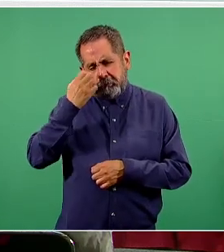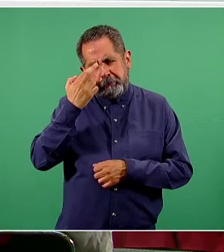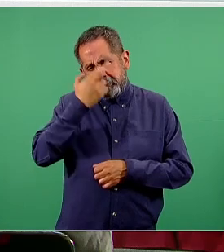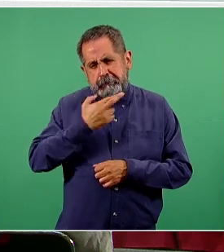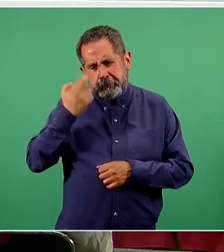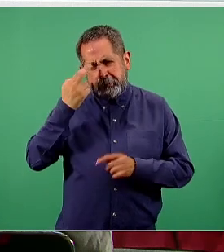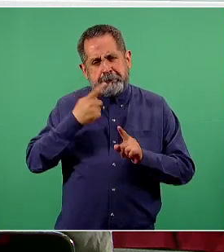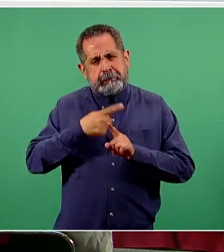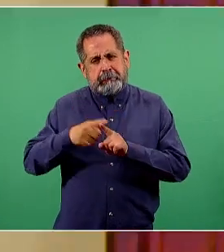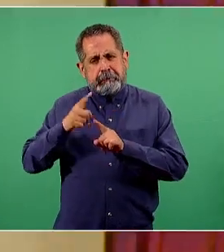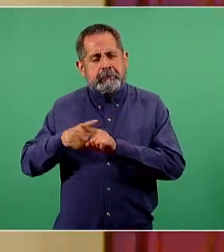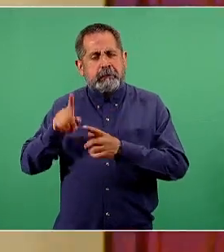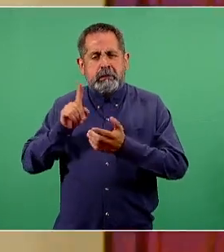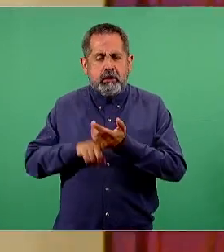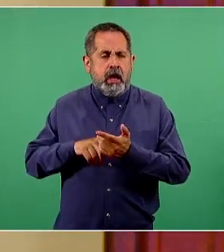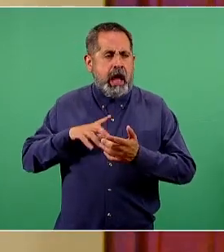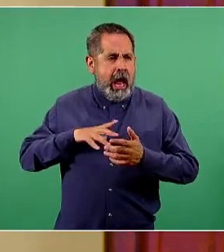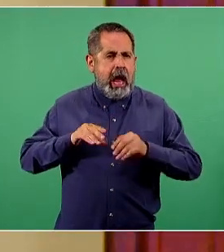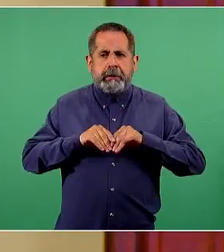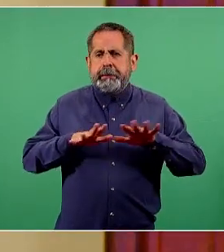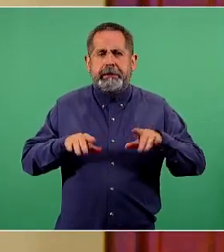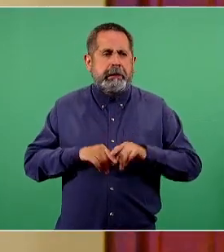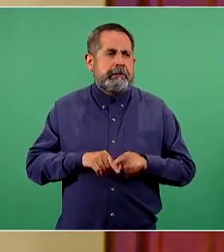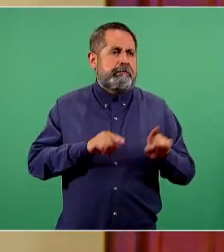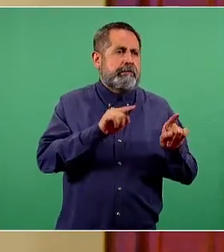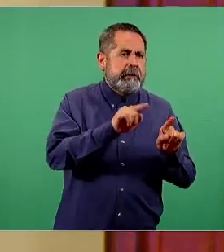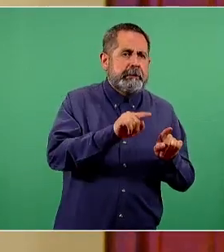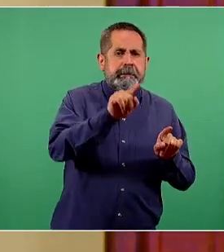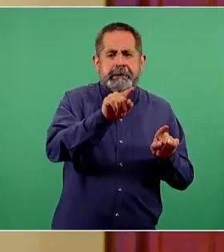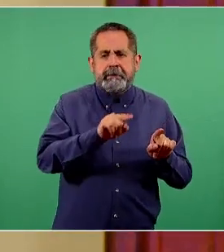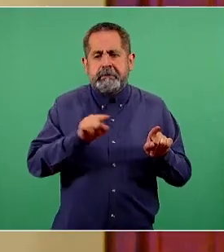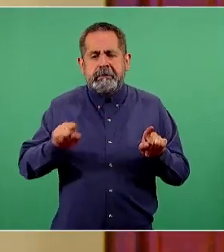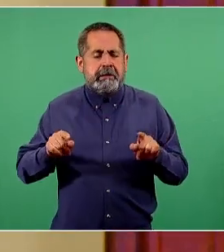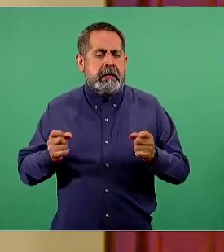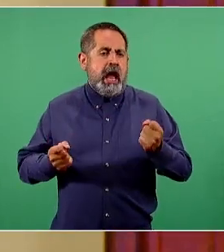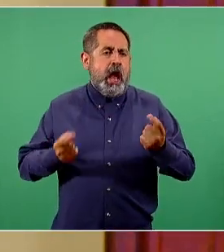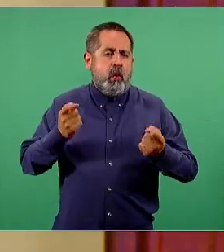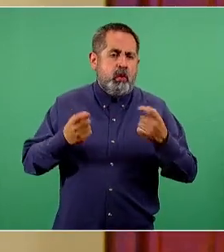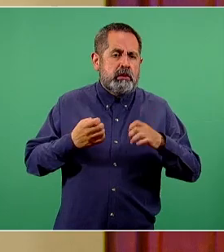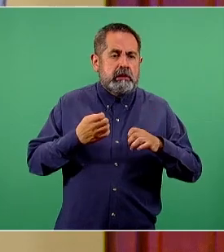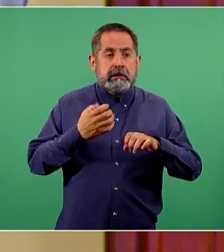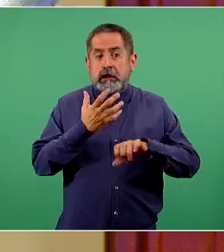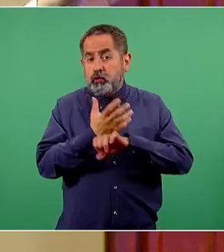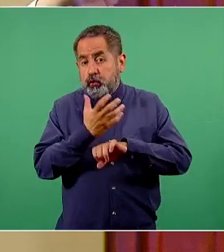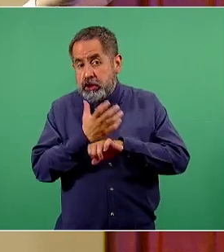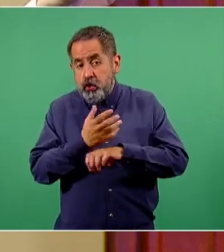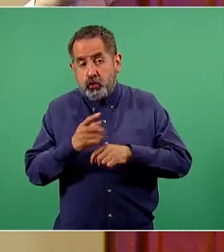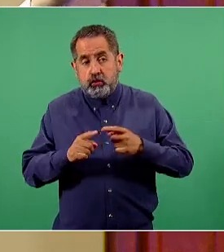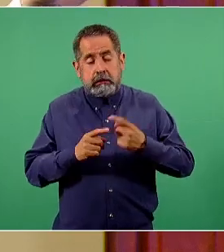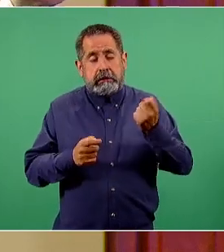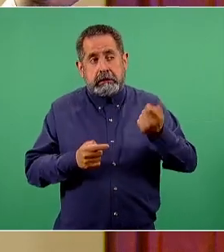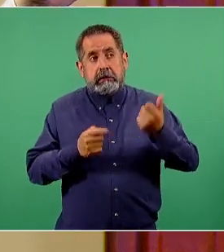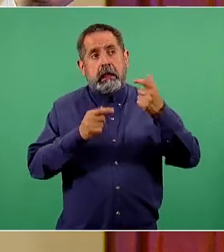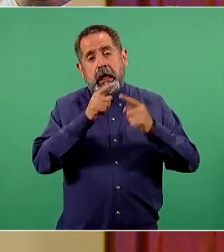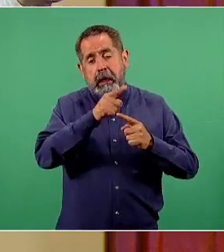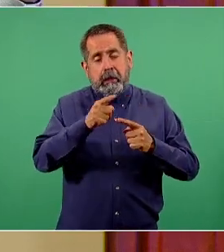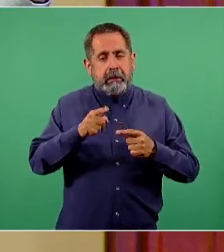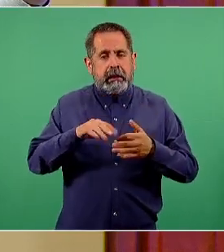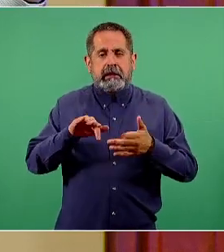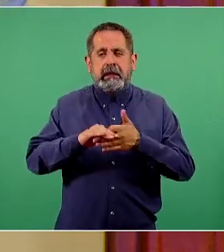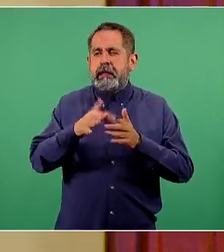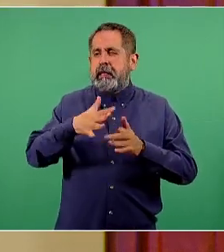que básicamente se han encontrado circulando primeramente en alguna entidad de los Estados Unidos, las primeras en la